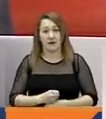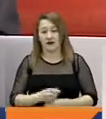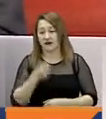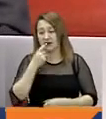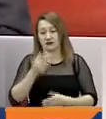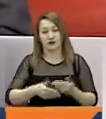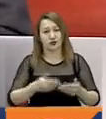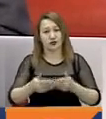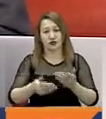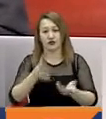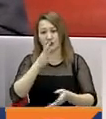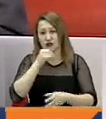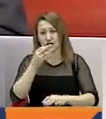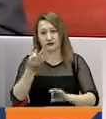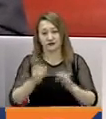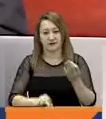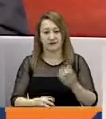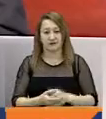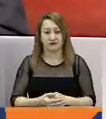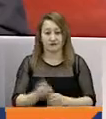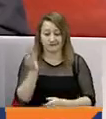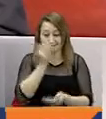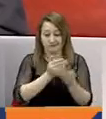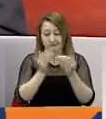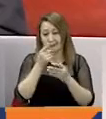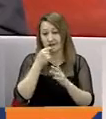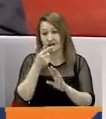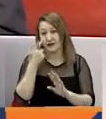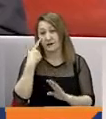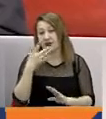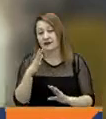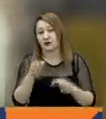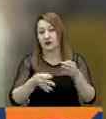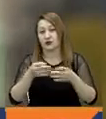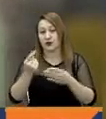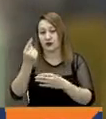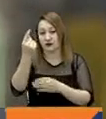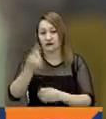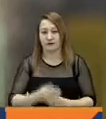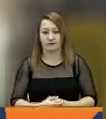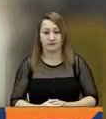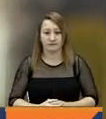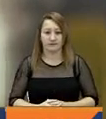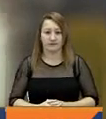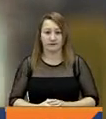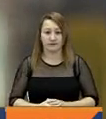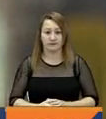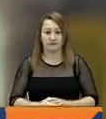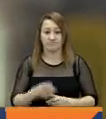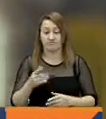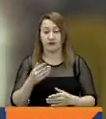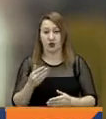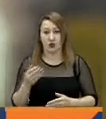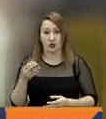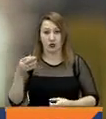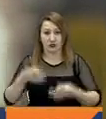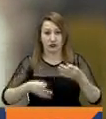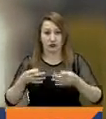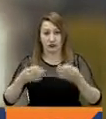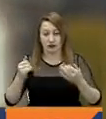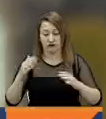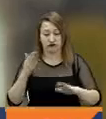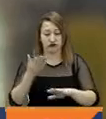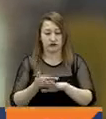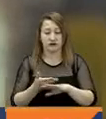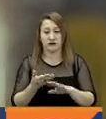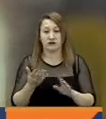procesales. Analistas del país hablan de juicio político. Sin embargo, los juicios están planteados